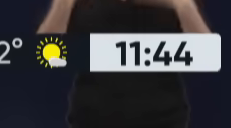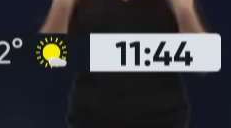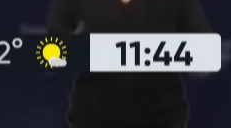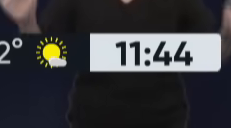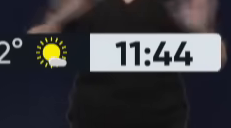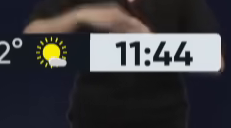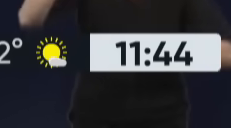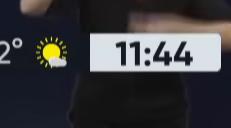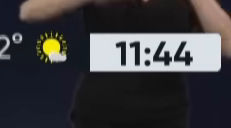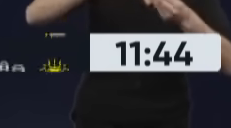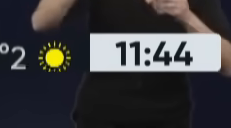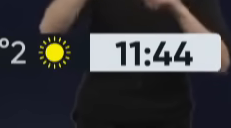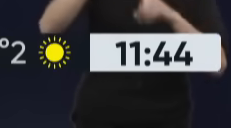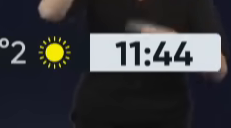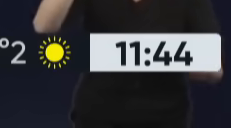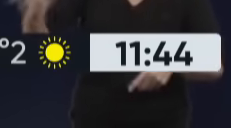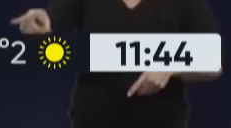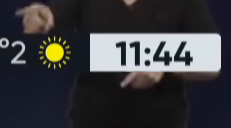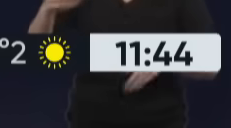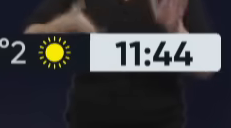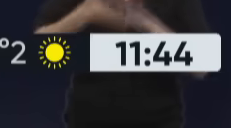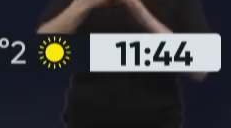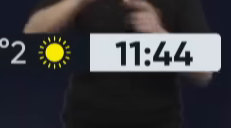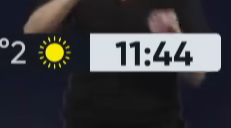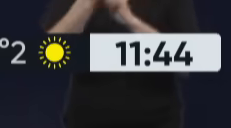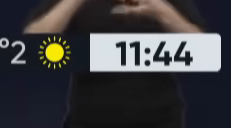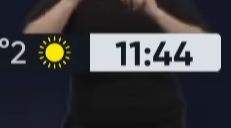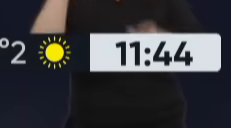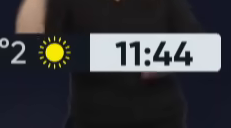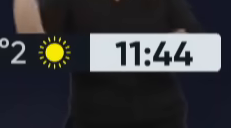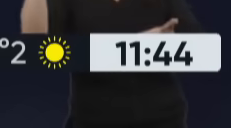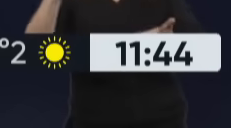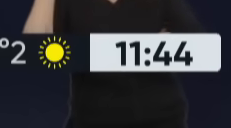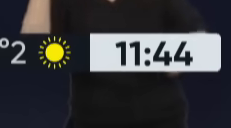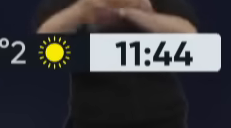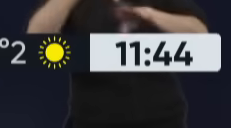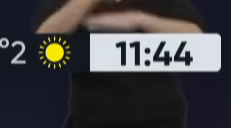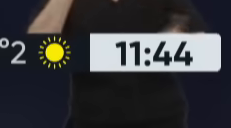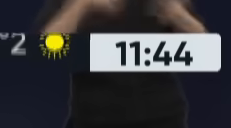días antes de que se implemente en el sistema biométrico de presentismo para romper privilegios. O sea,